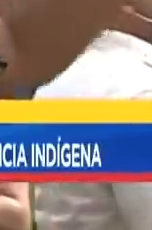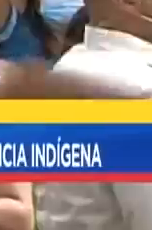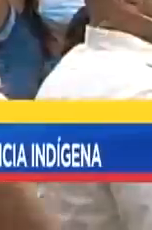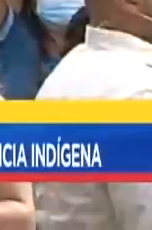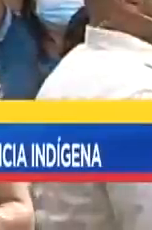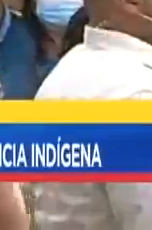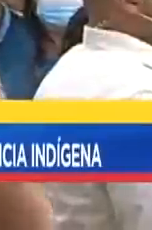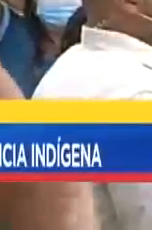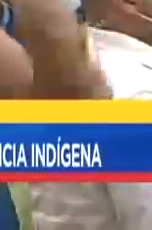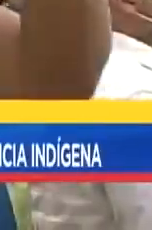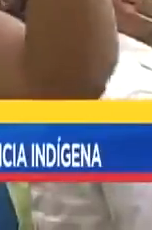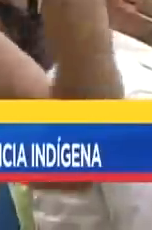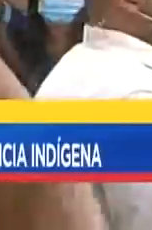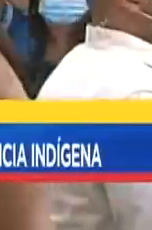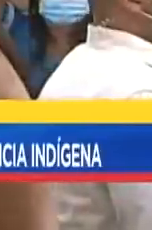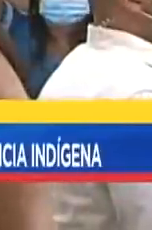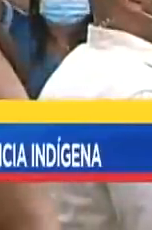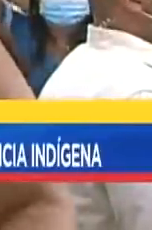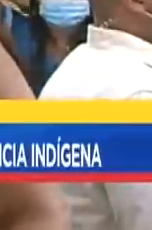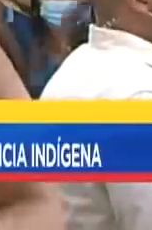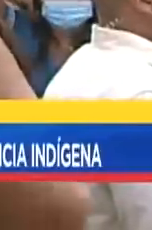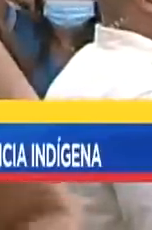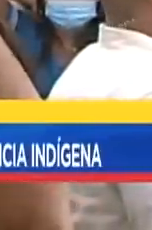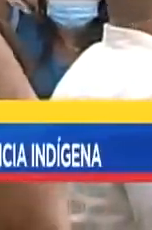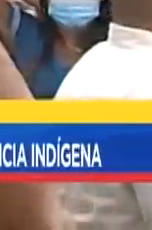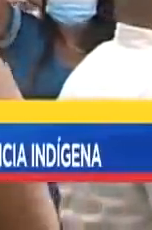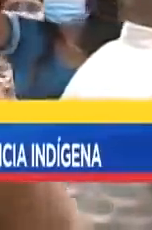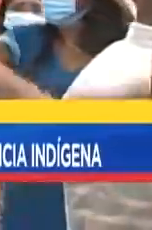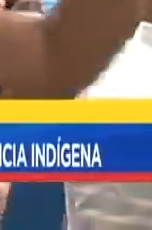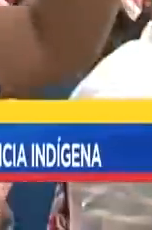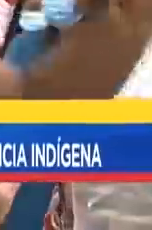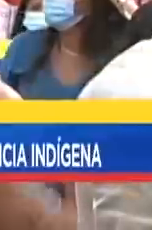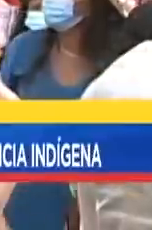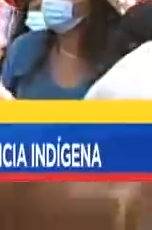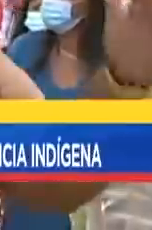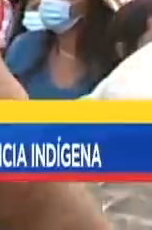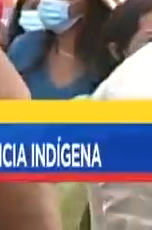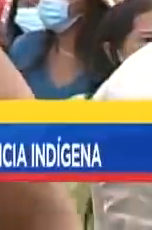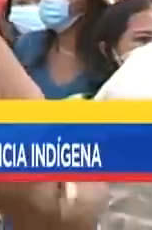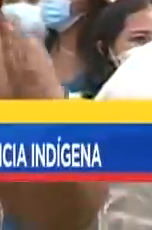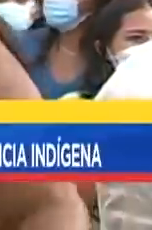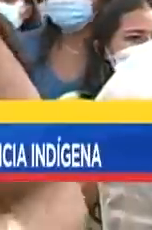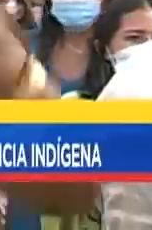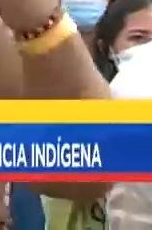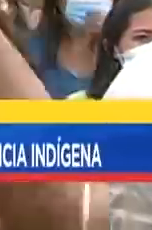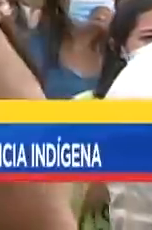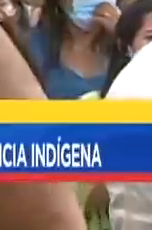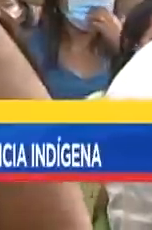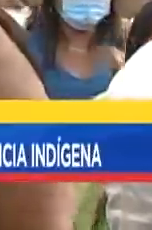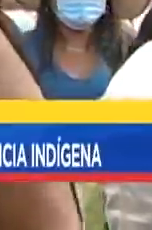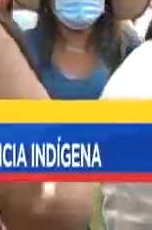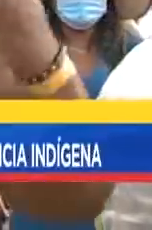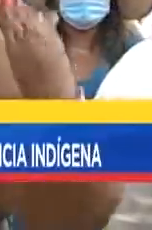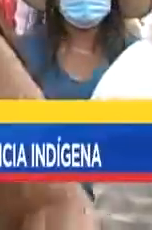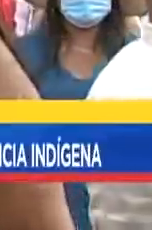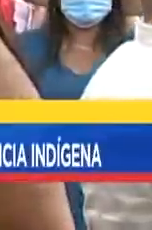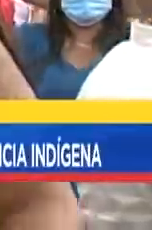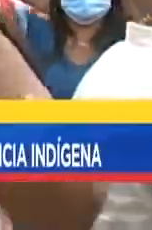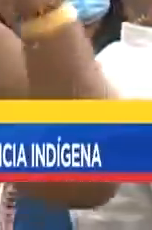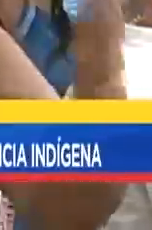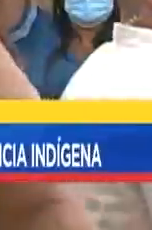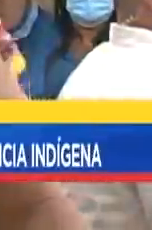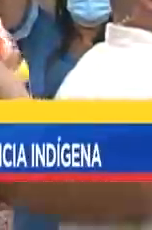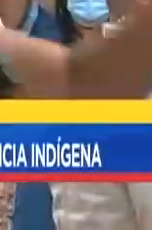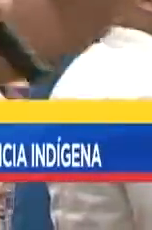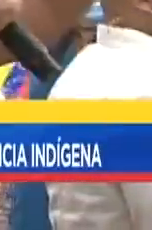de nuestros pueblos! ¡Aquí estamos, señor presidente! ¡Aquí están los más de 40 pueblos